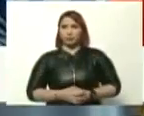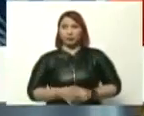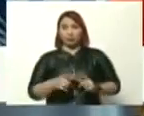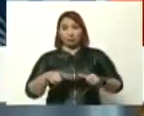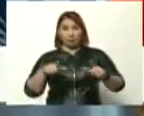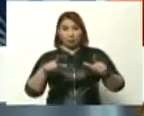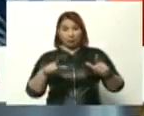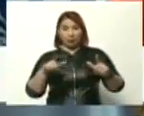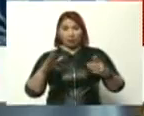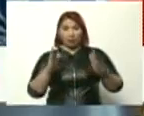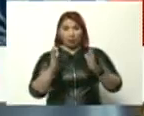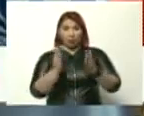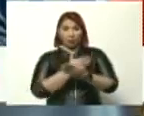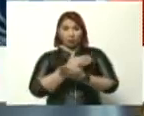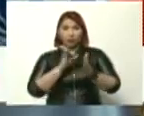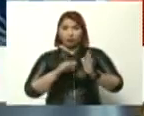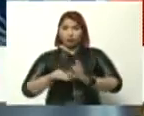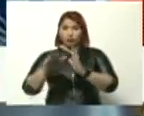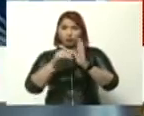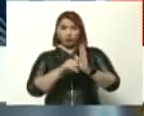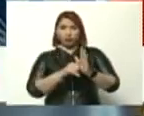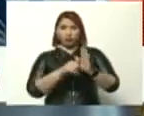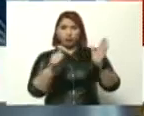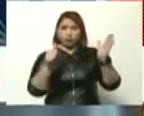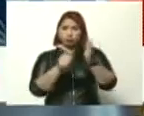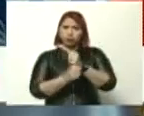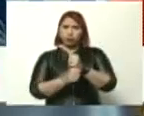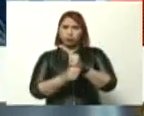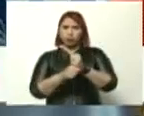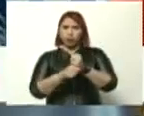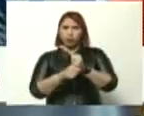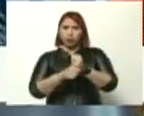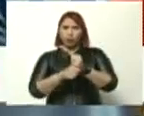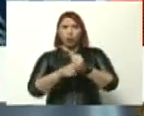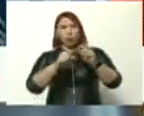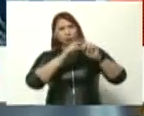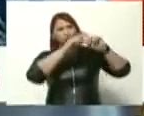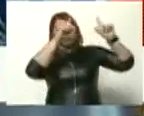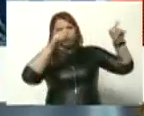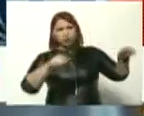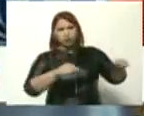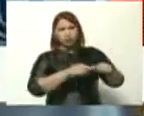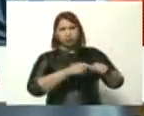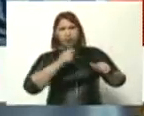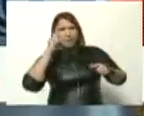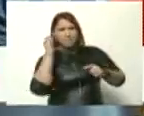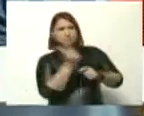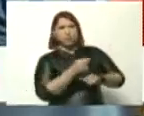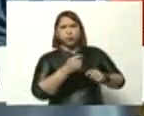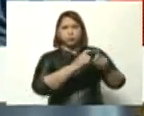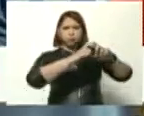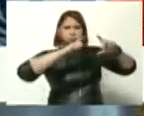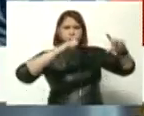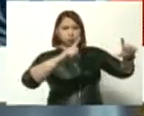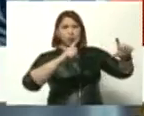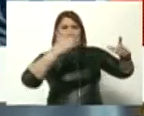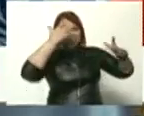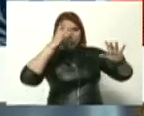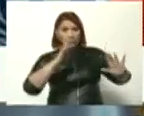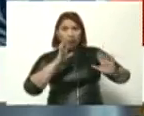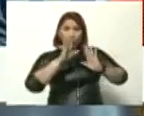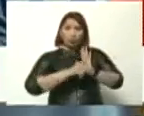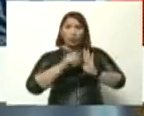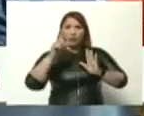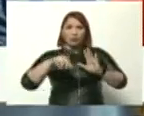se sustrajeron los equipos fue localizado un boquete a través del cual se pretendió simular un robo. No obstante, producto de la